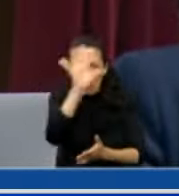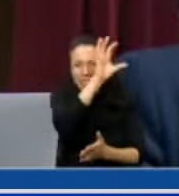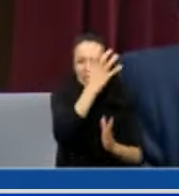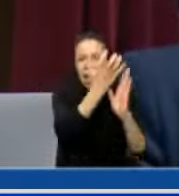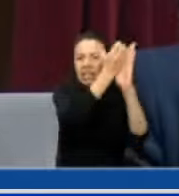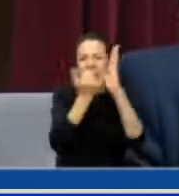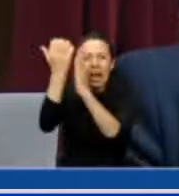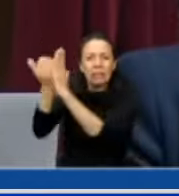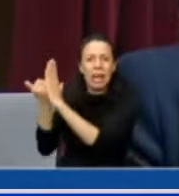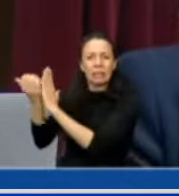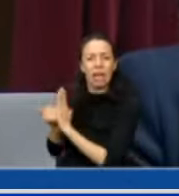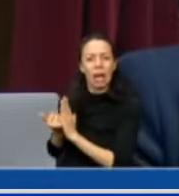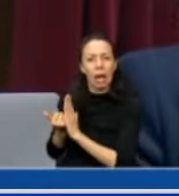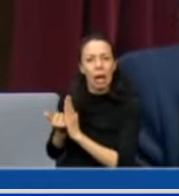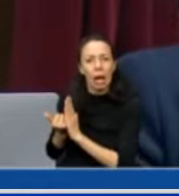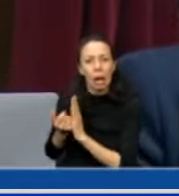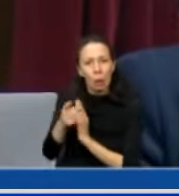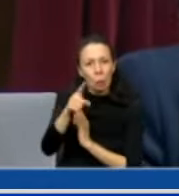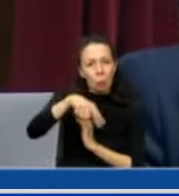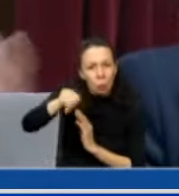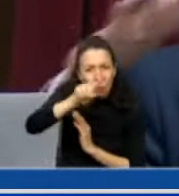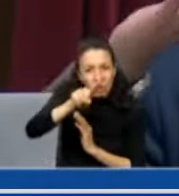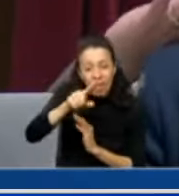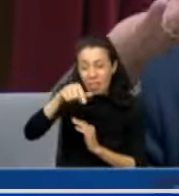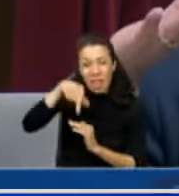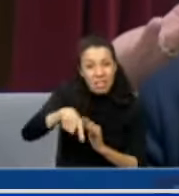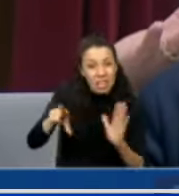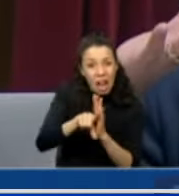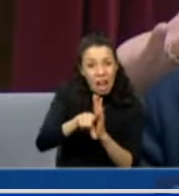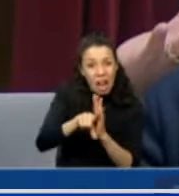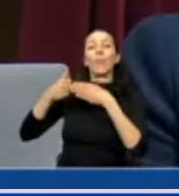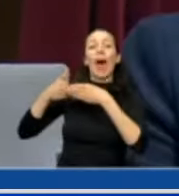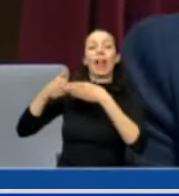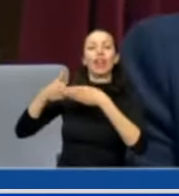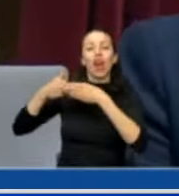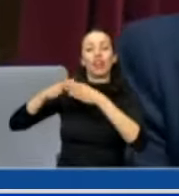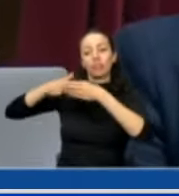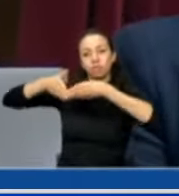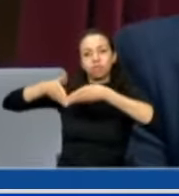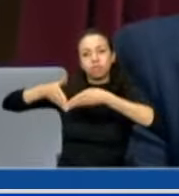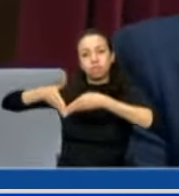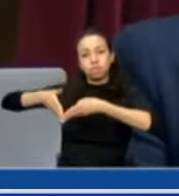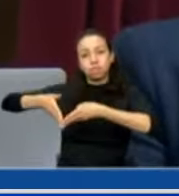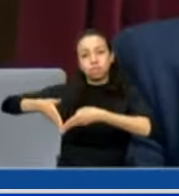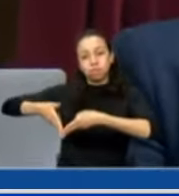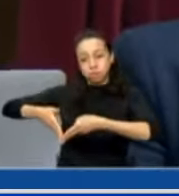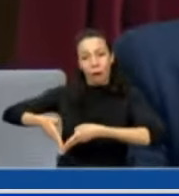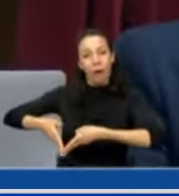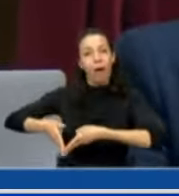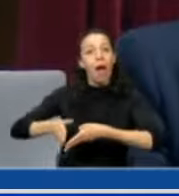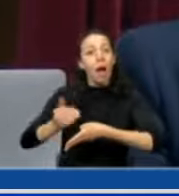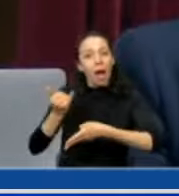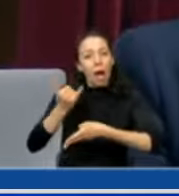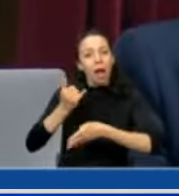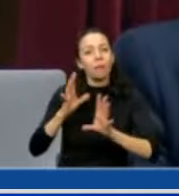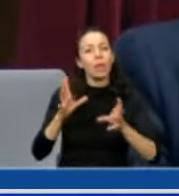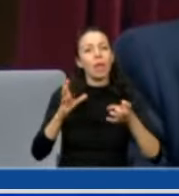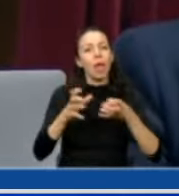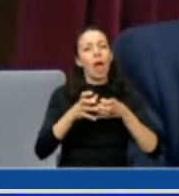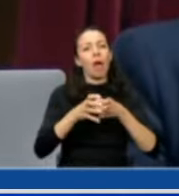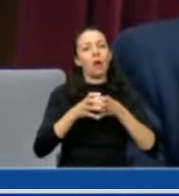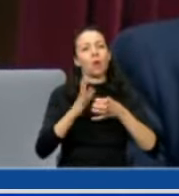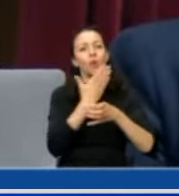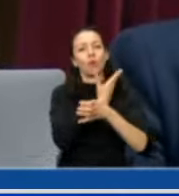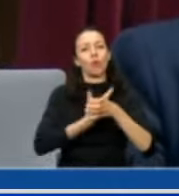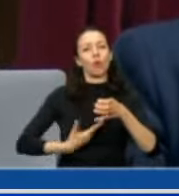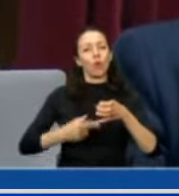Mire, cada uno, usted sabe que esto es así, cada uno mira con el interés que tiene en la vista. Si yo tengo un interés que me acompañe,